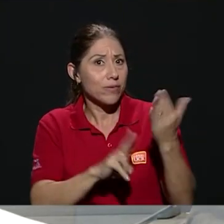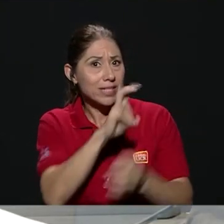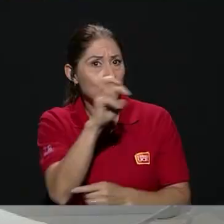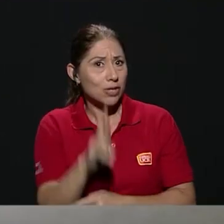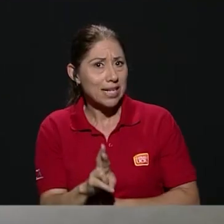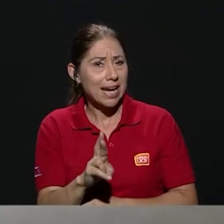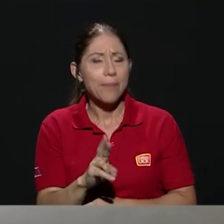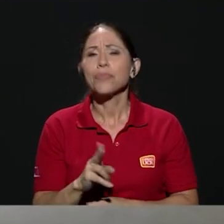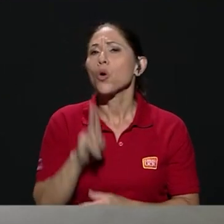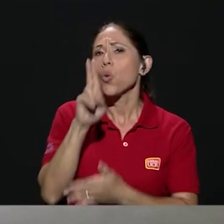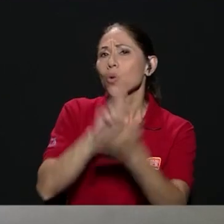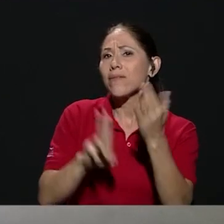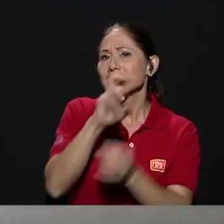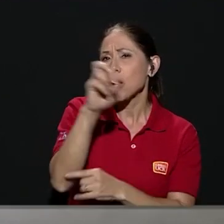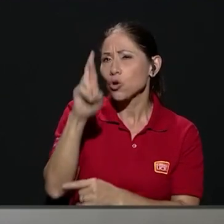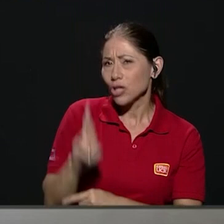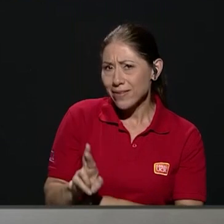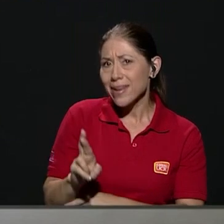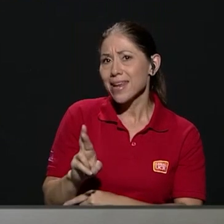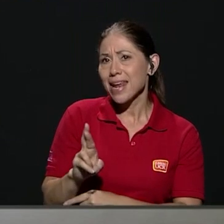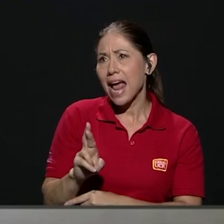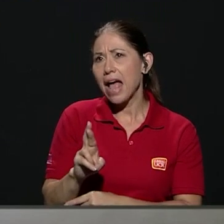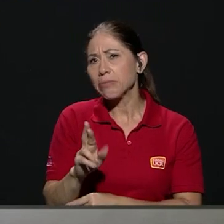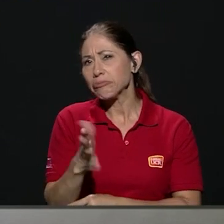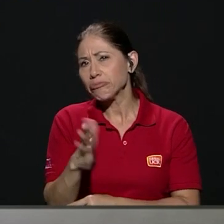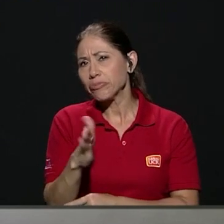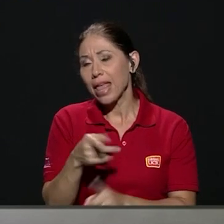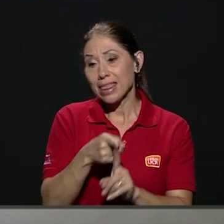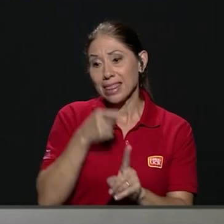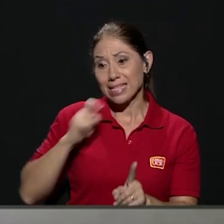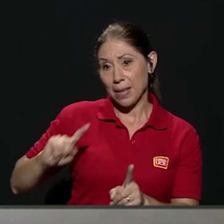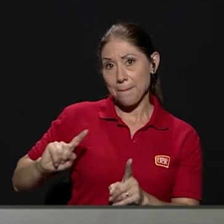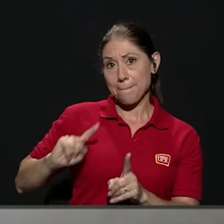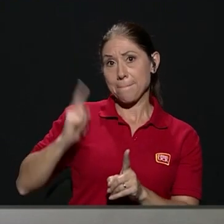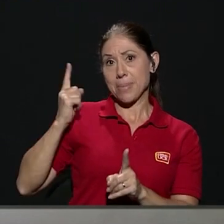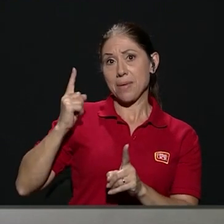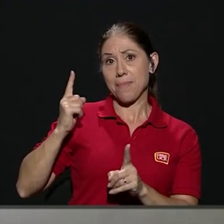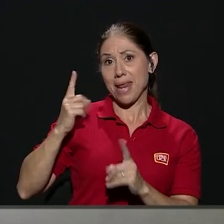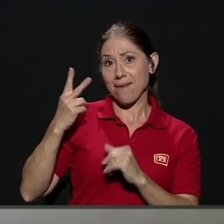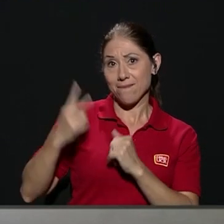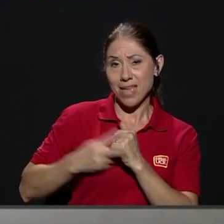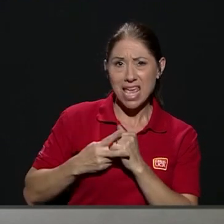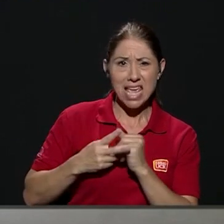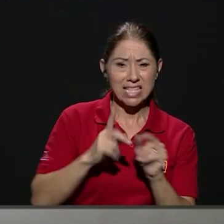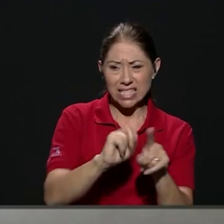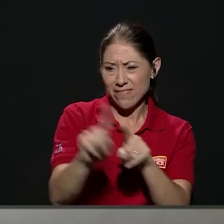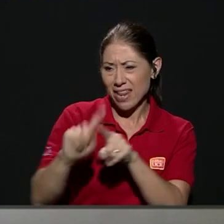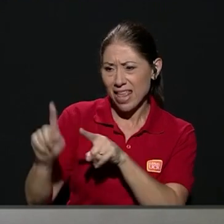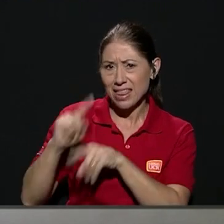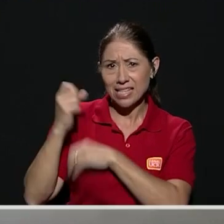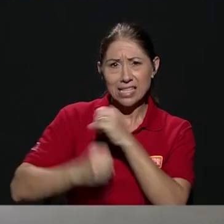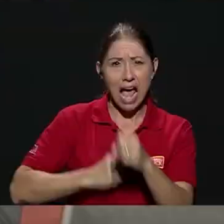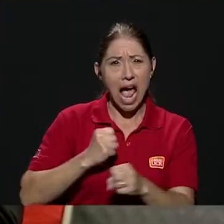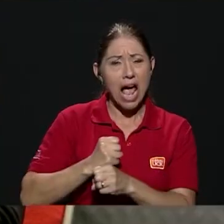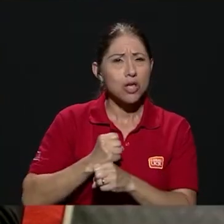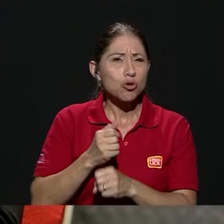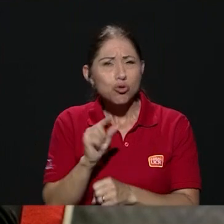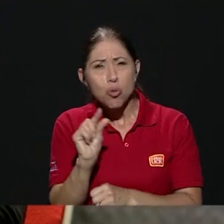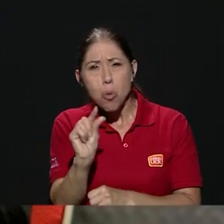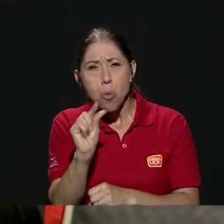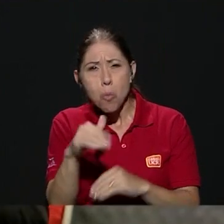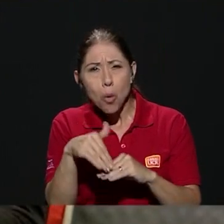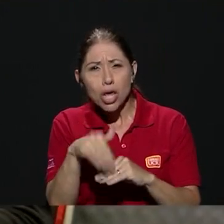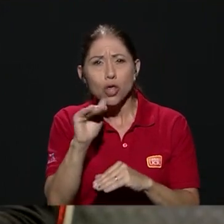Rica en este momento podrían dar, entre todos los que están de primer ingreso y en diferentes años, podrían un poquito más de